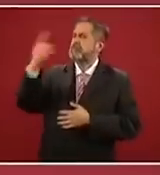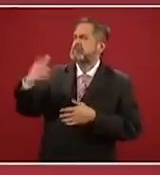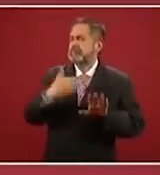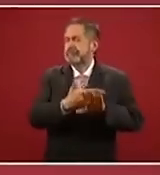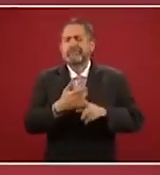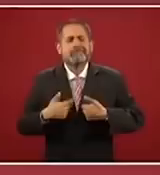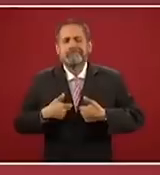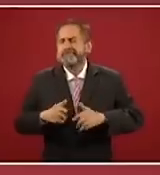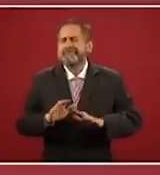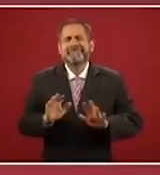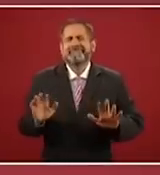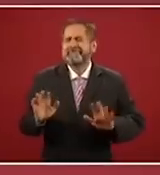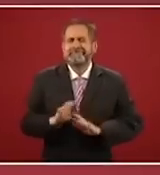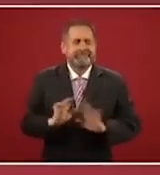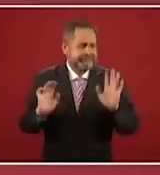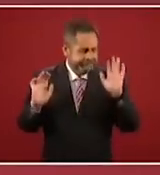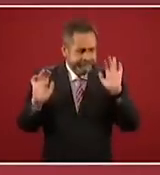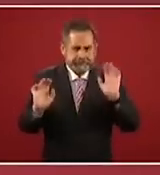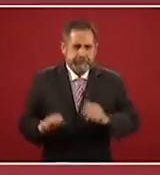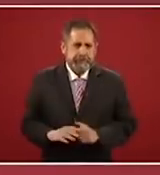que